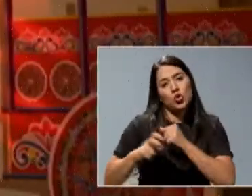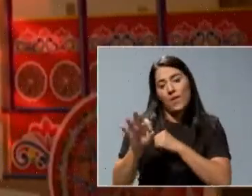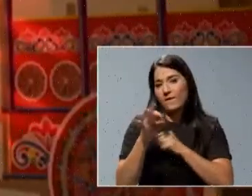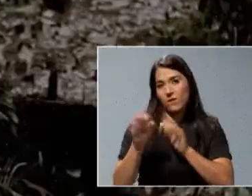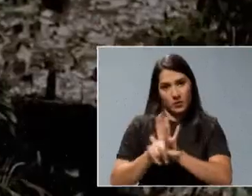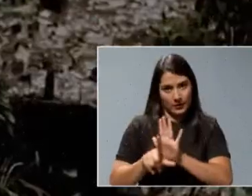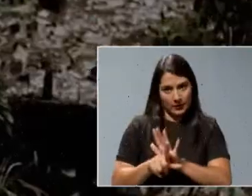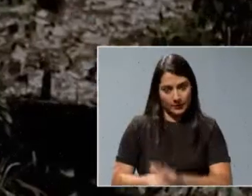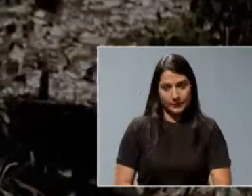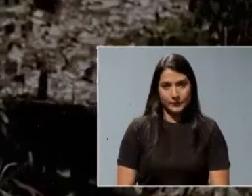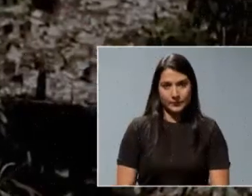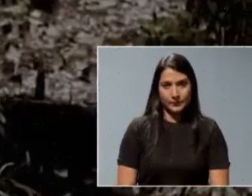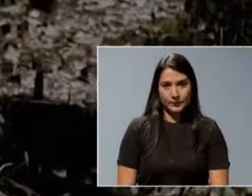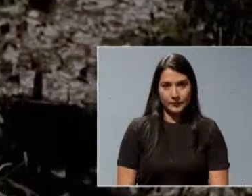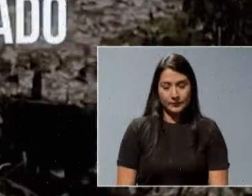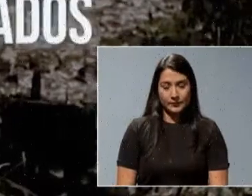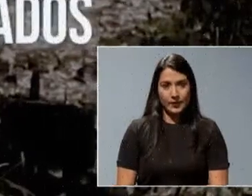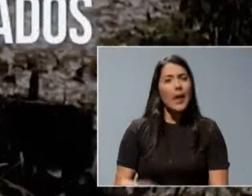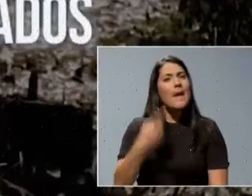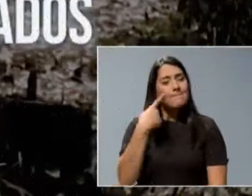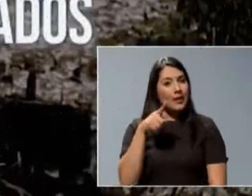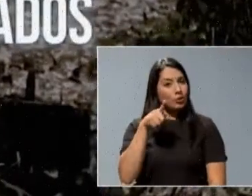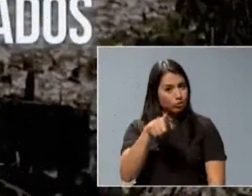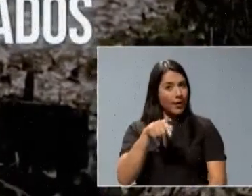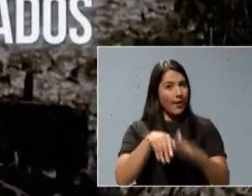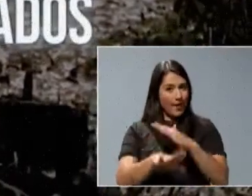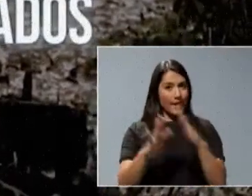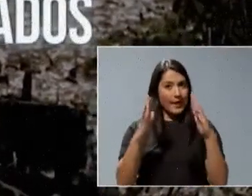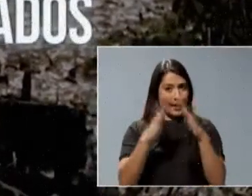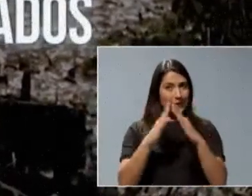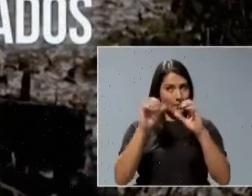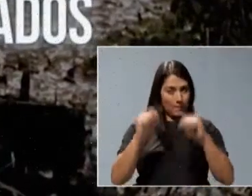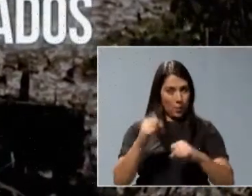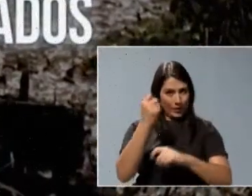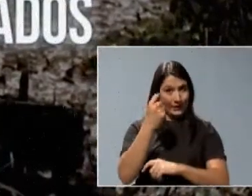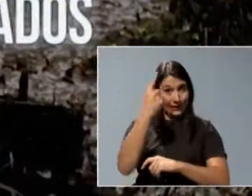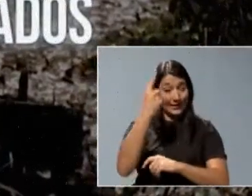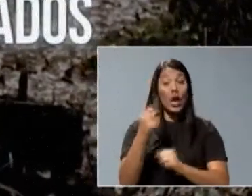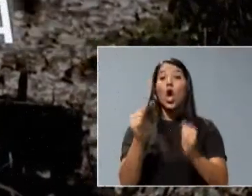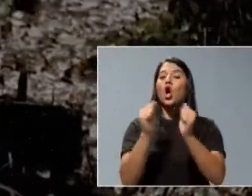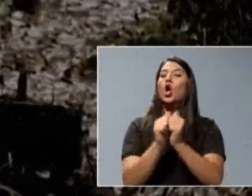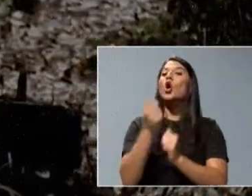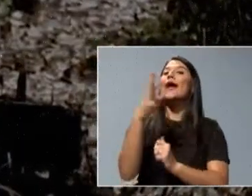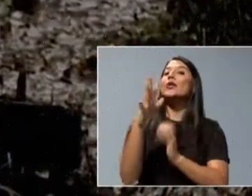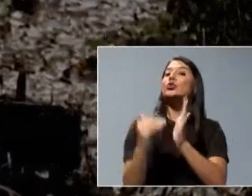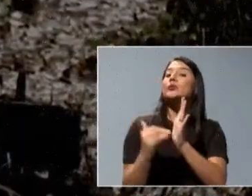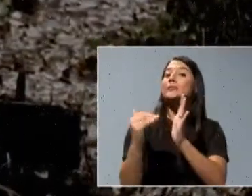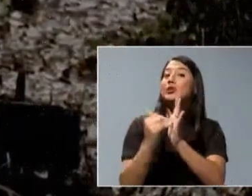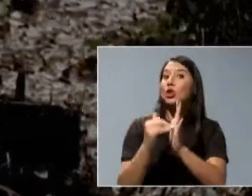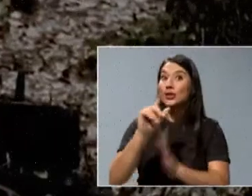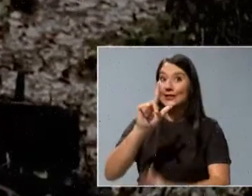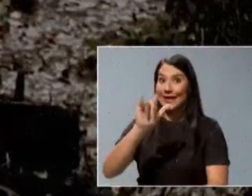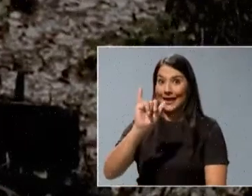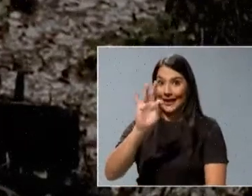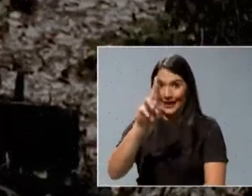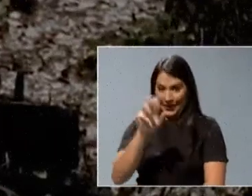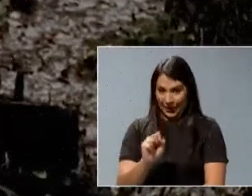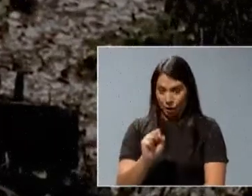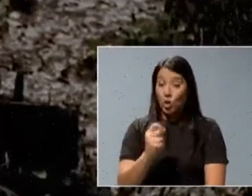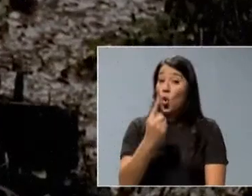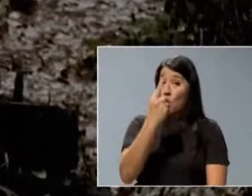puntos. Para que usted en su hogar pueda dimensionar, con 14 millones de litros de combustible, un carro